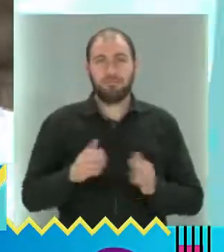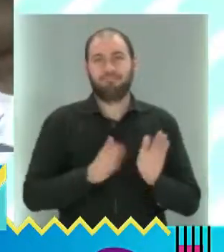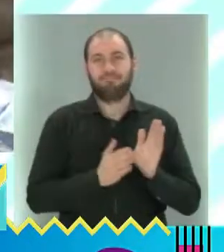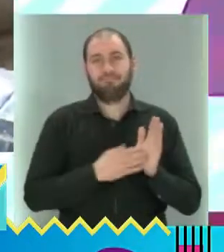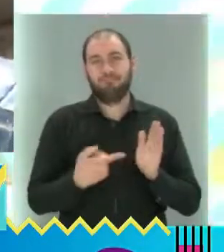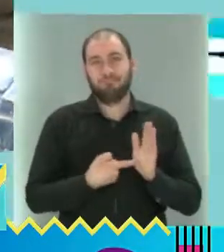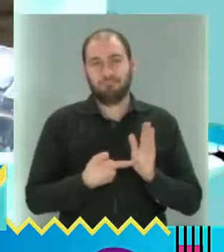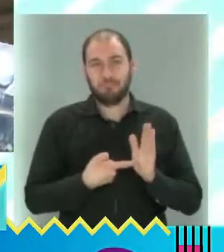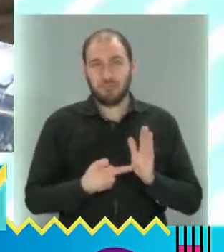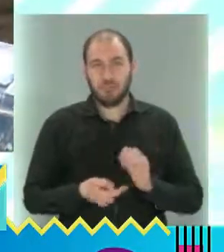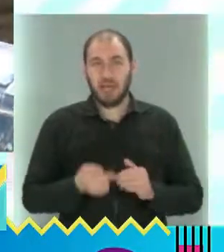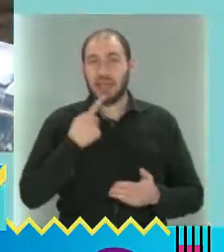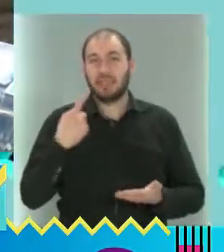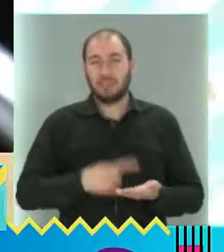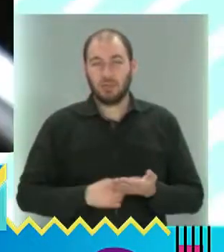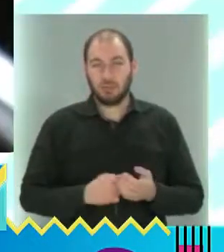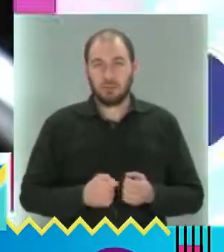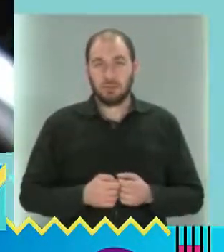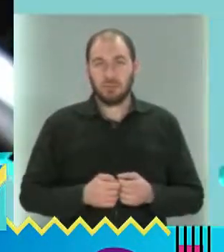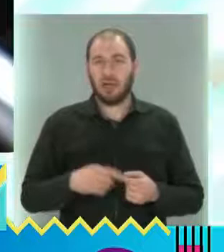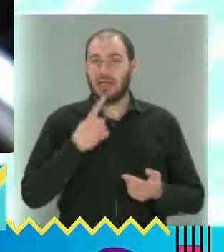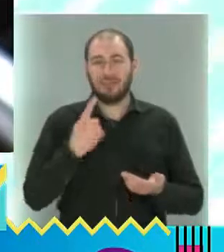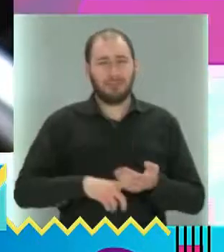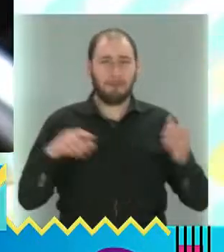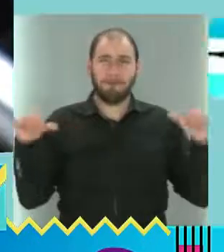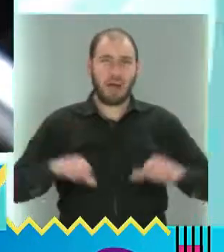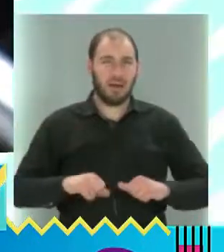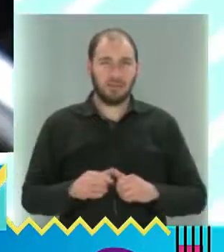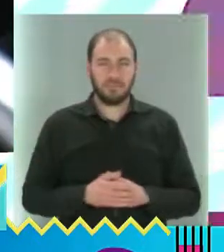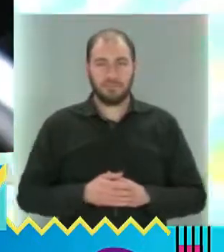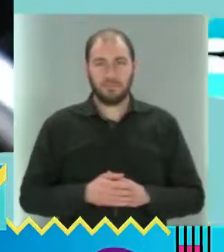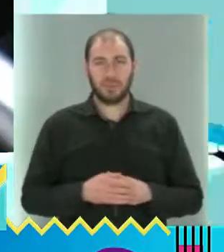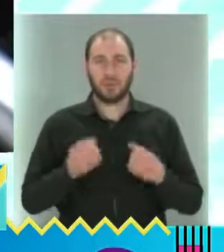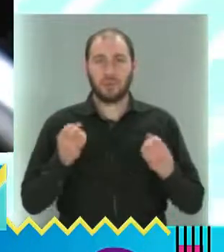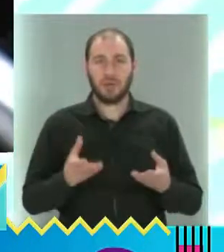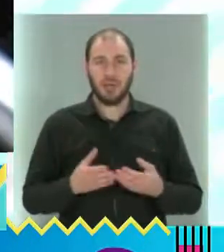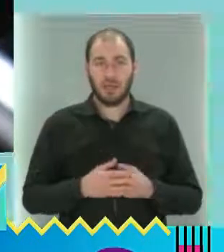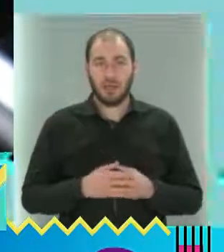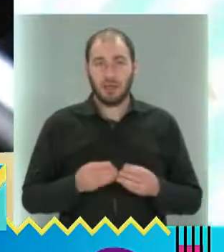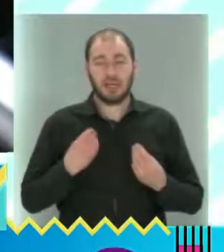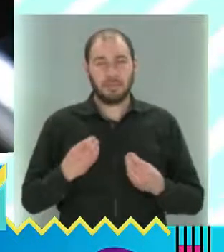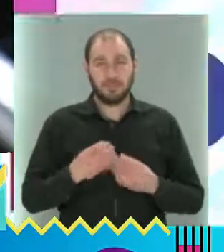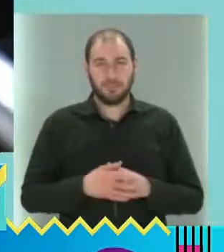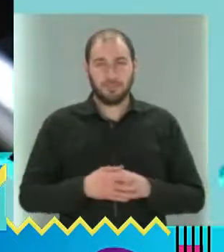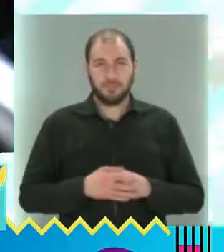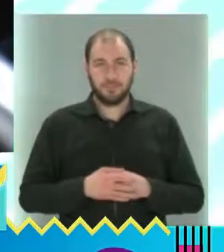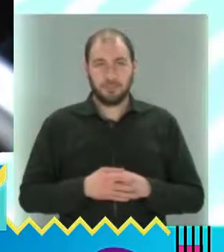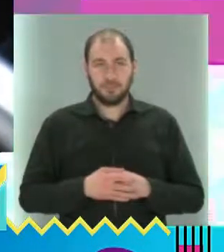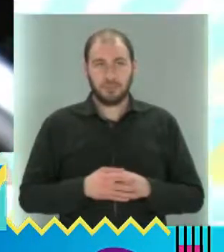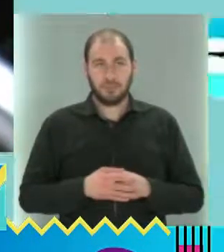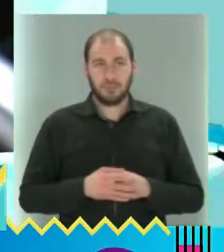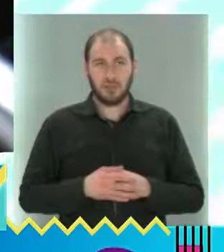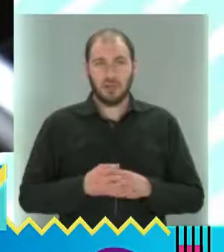demuestran decisiones totalmente desacertadas, porque a fin de cuentas los